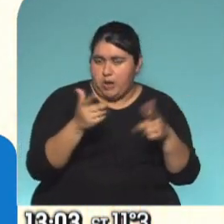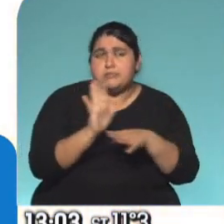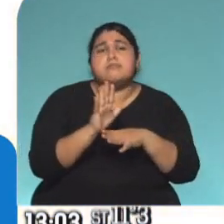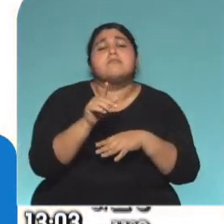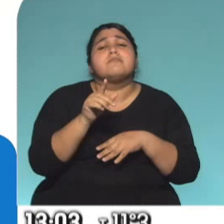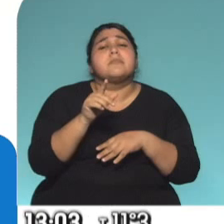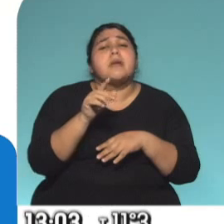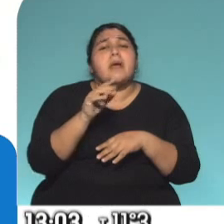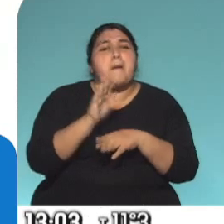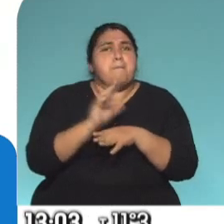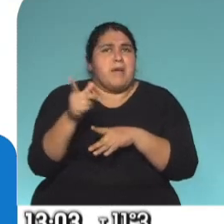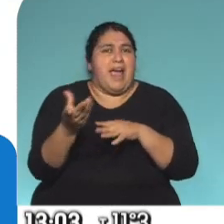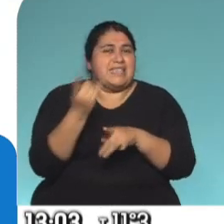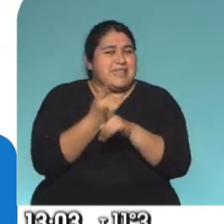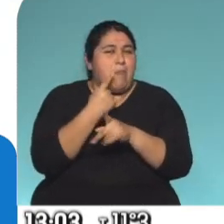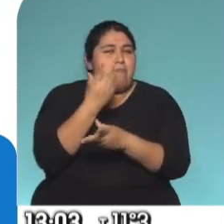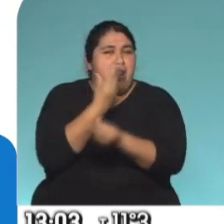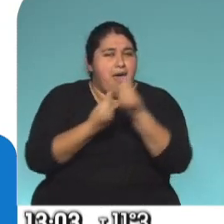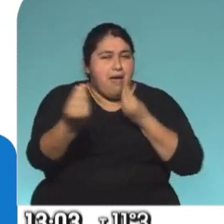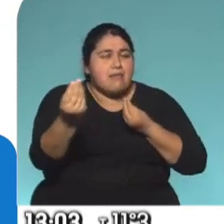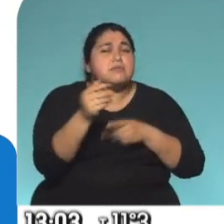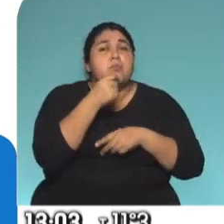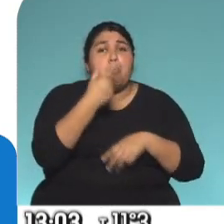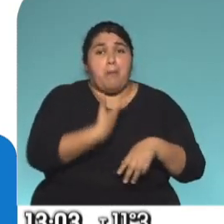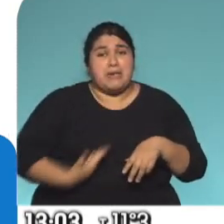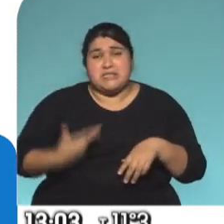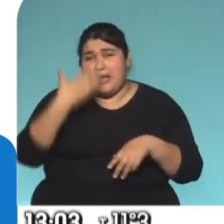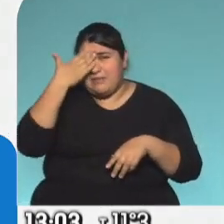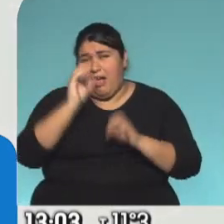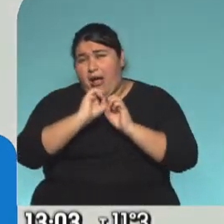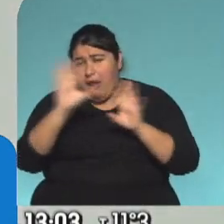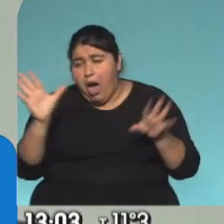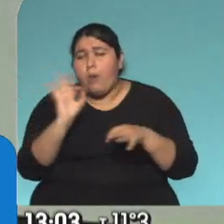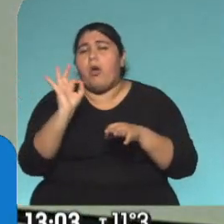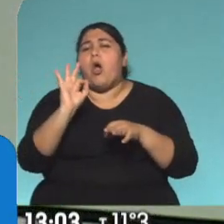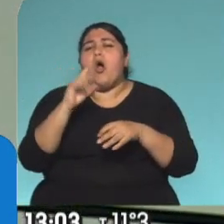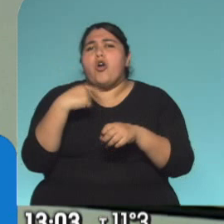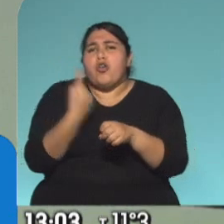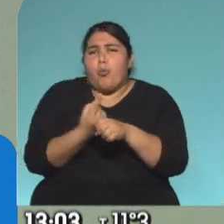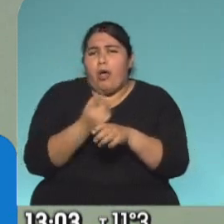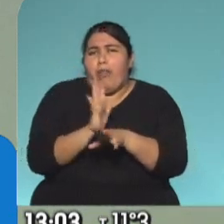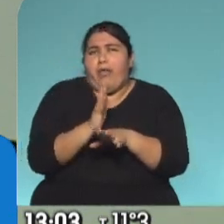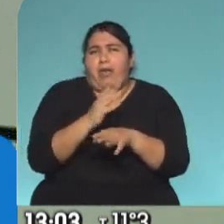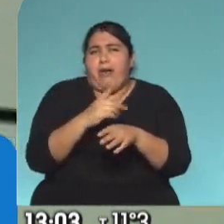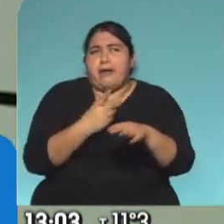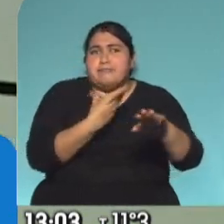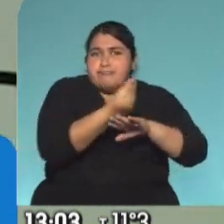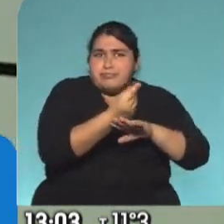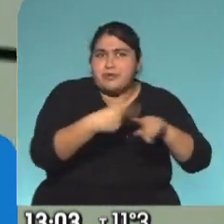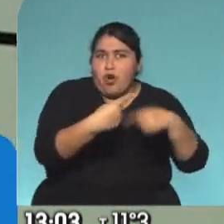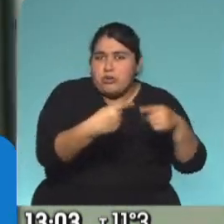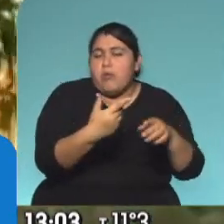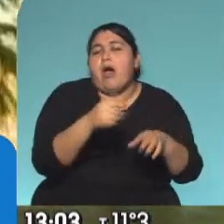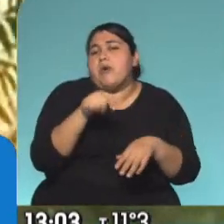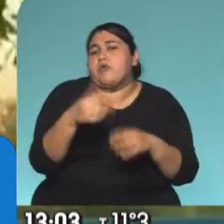poder, claro. Cosa que ocurre cuando el presidente está en un estado de gravedad o está en todo caso imposibilitado de ejercer el mando, cosa que no es lo